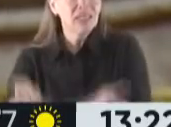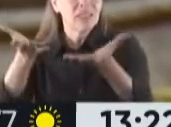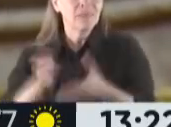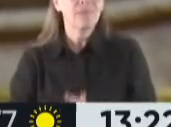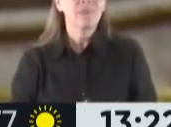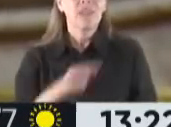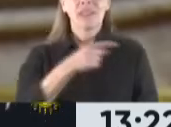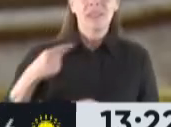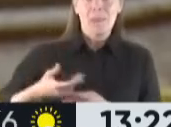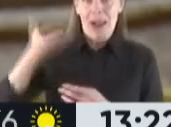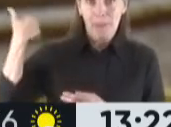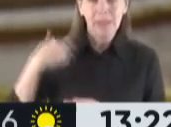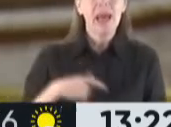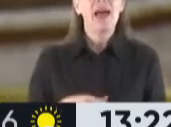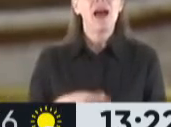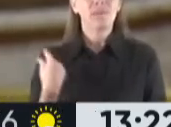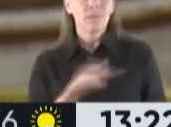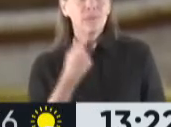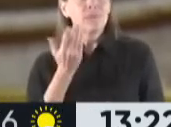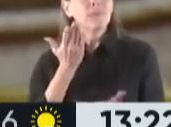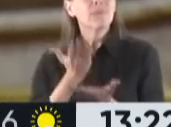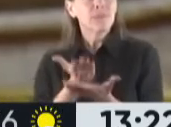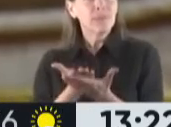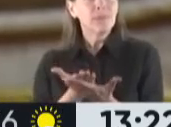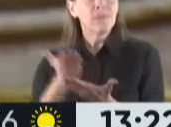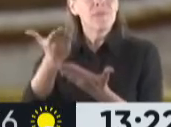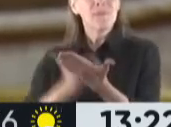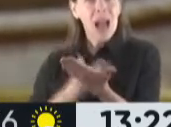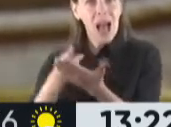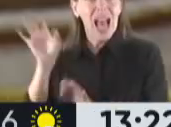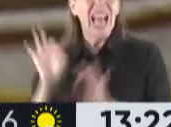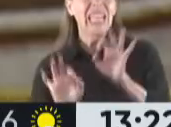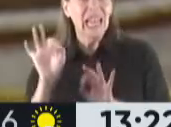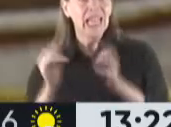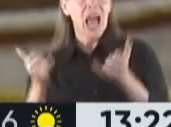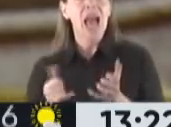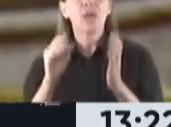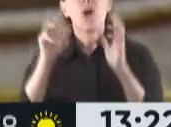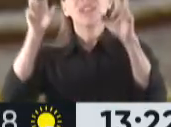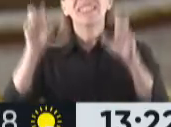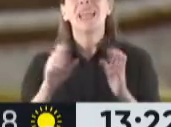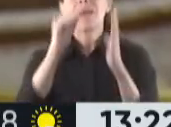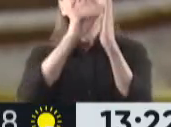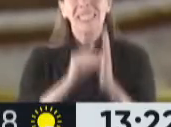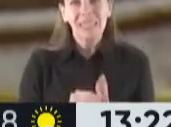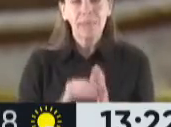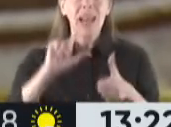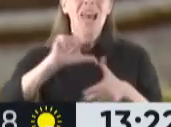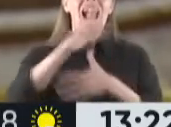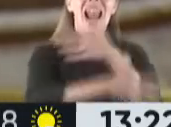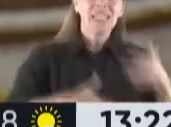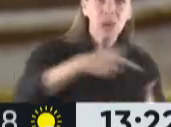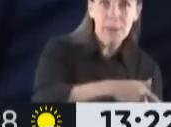semana pasada presentamos nuestra estrategia para Latinoamérica. Es una nueva agenda para reforzar las relaciones entre la Unión